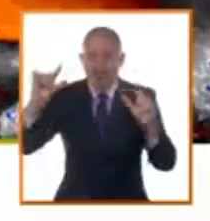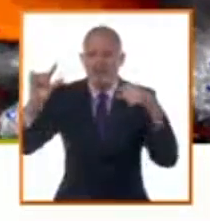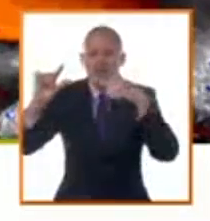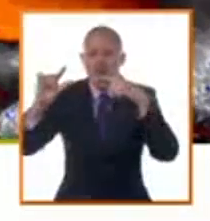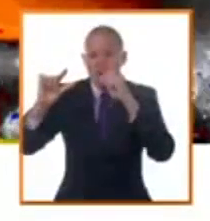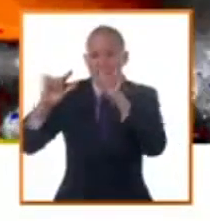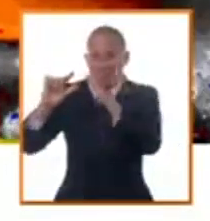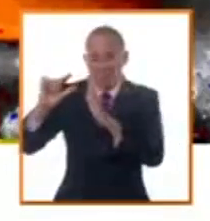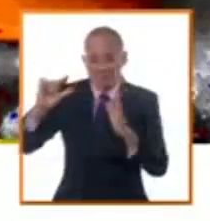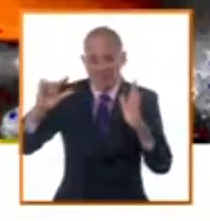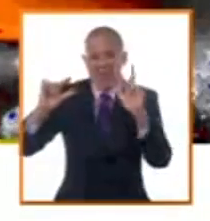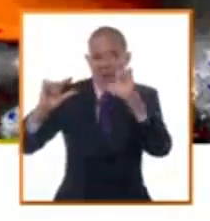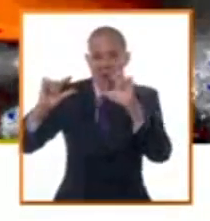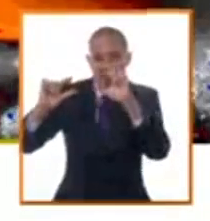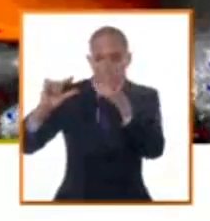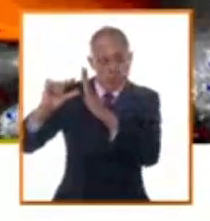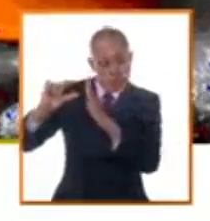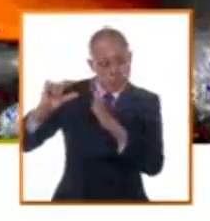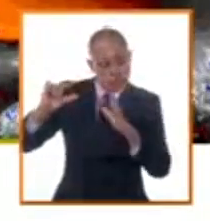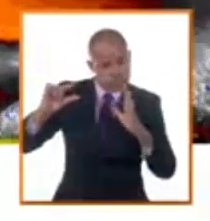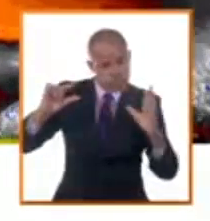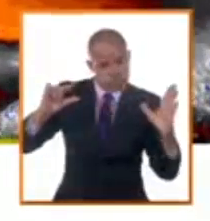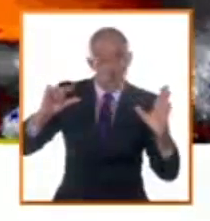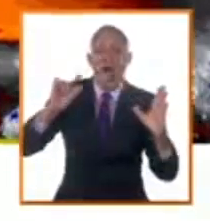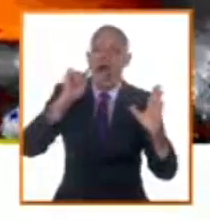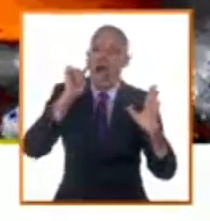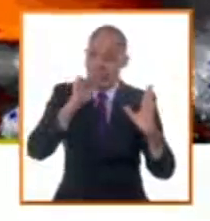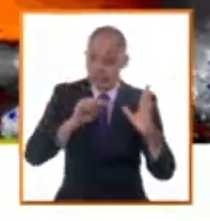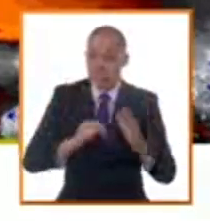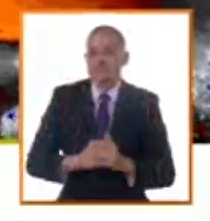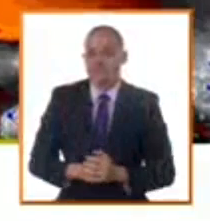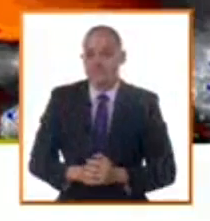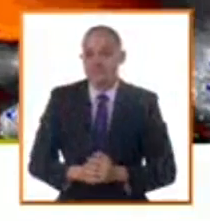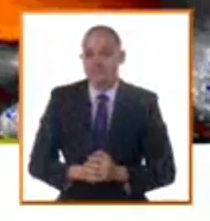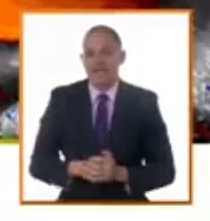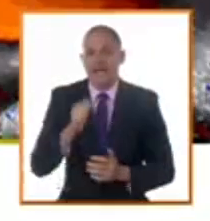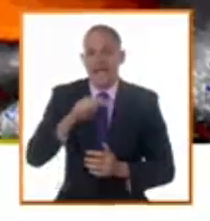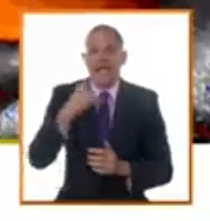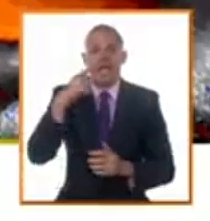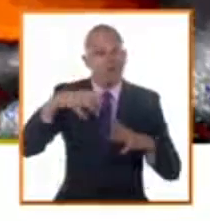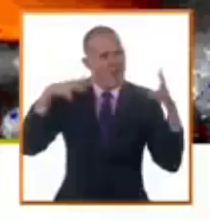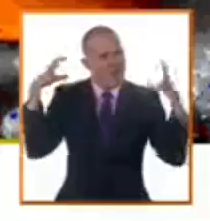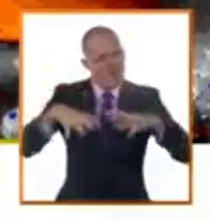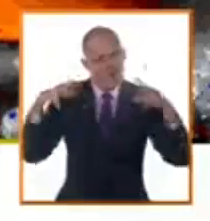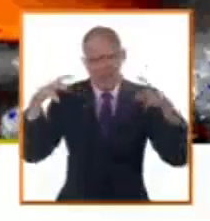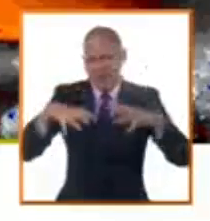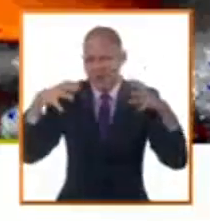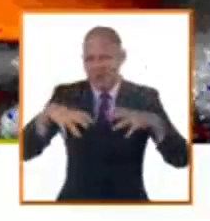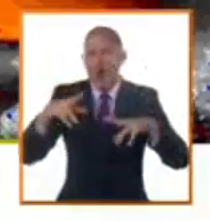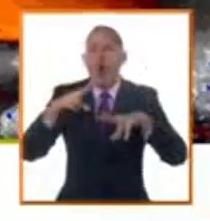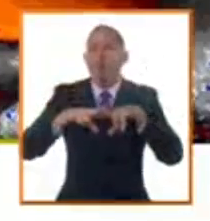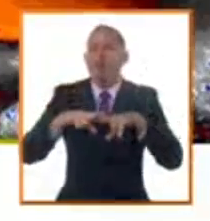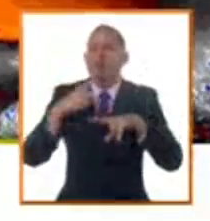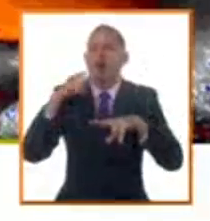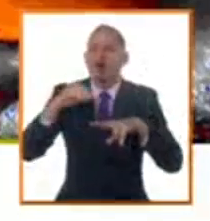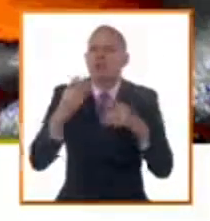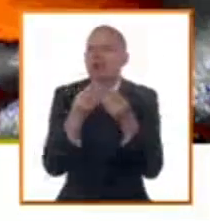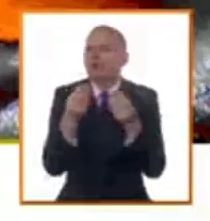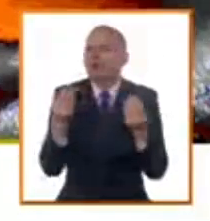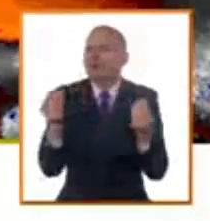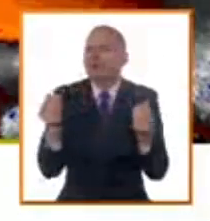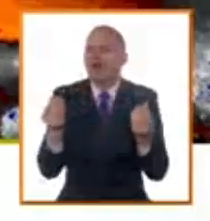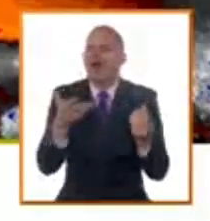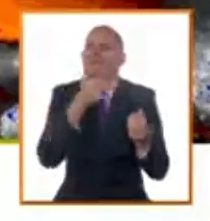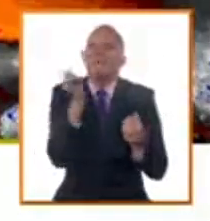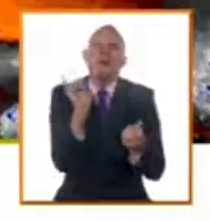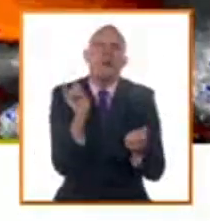Granma. Y bueno, este fue el detonante principal, este aporte significativo durante varios días de humedad desde el mar Caribe. Es como si hubiera una llave